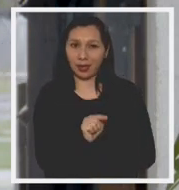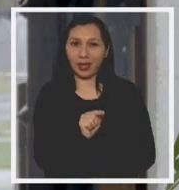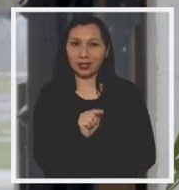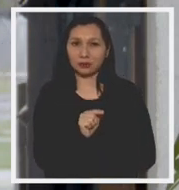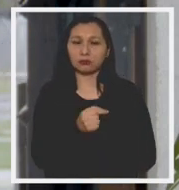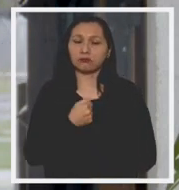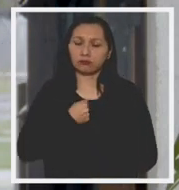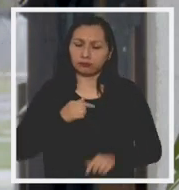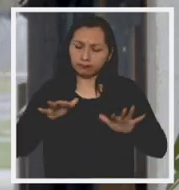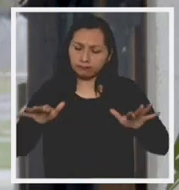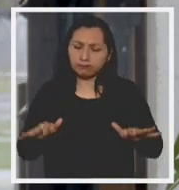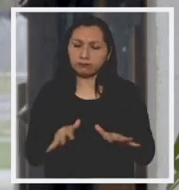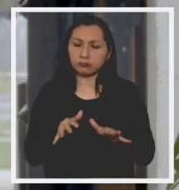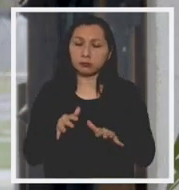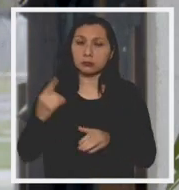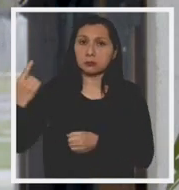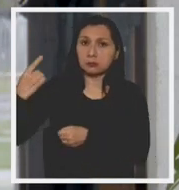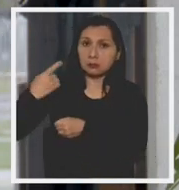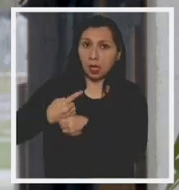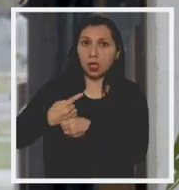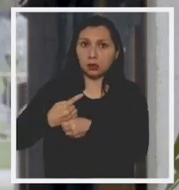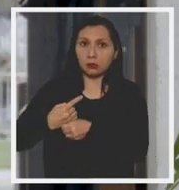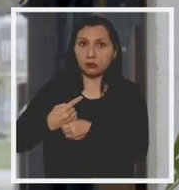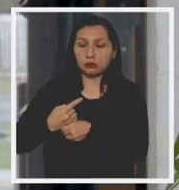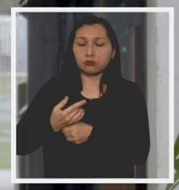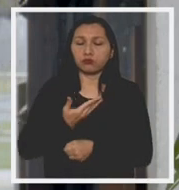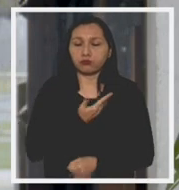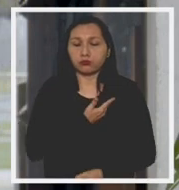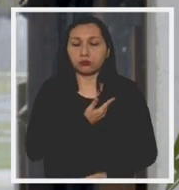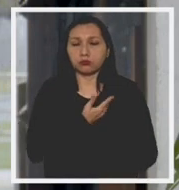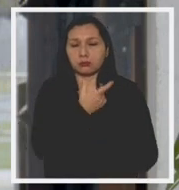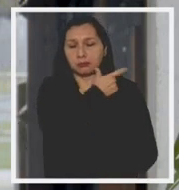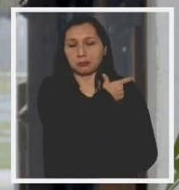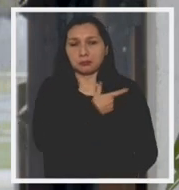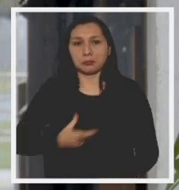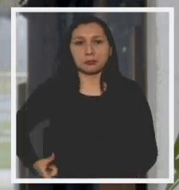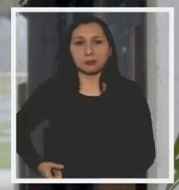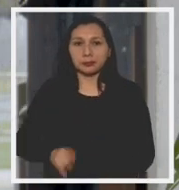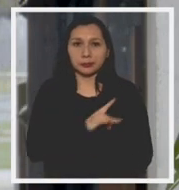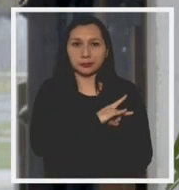es lo que haré y es el mandato que entiendo tengo como presidente de Chile.